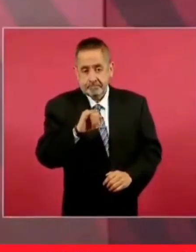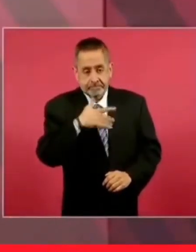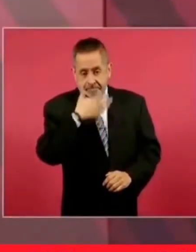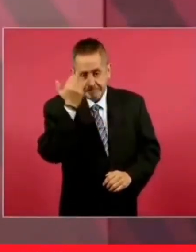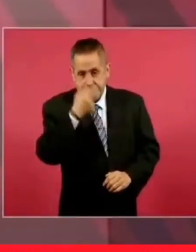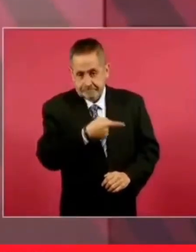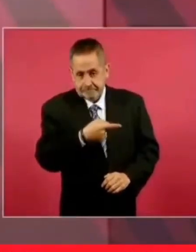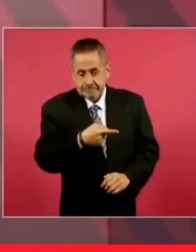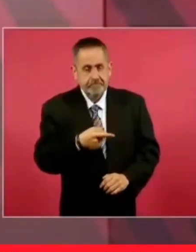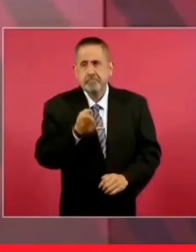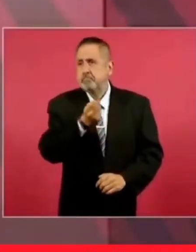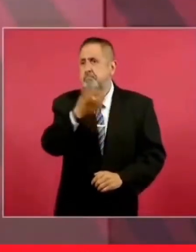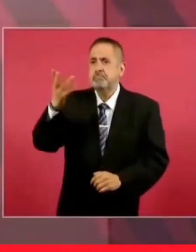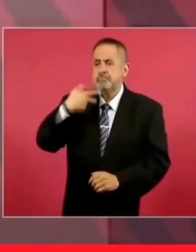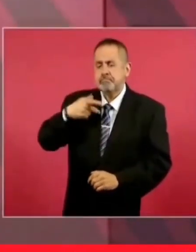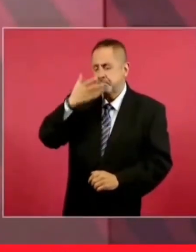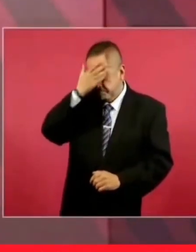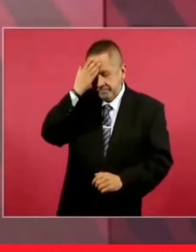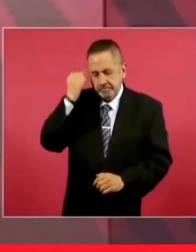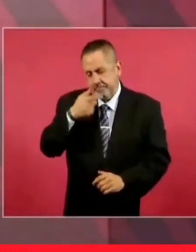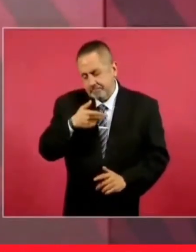porque muchos no lo sabían,